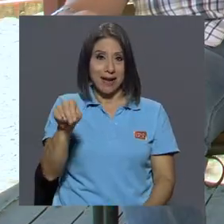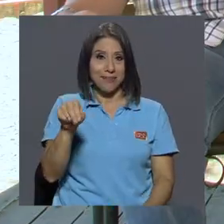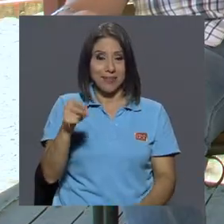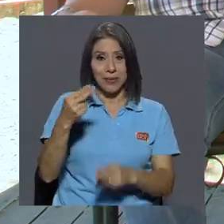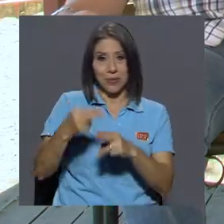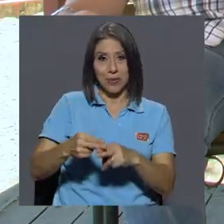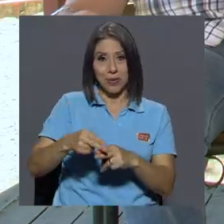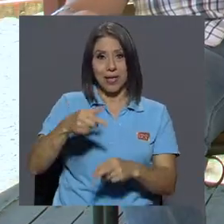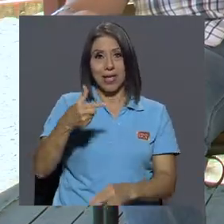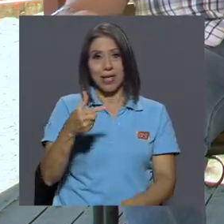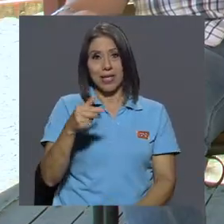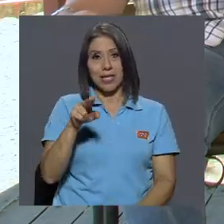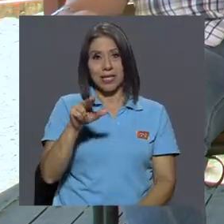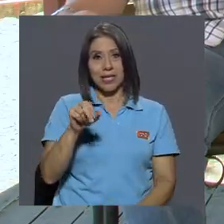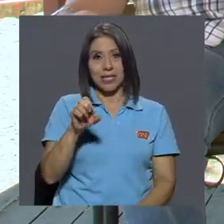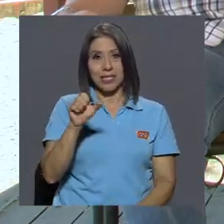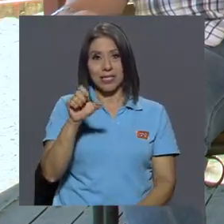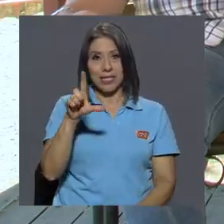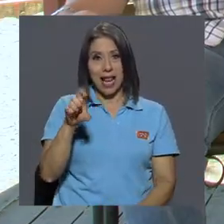Giselle. Y...